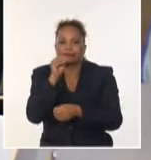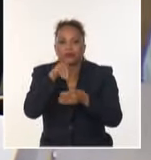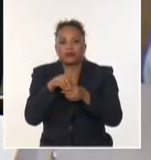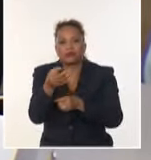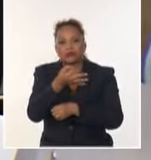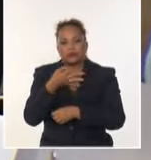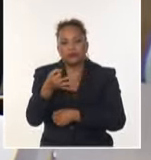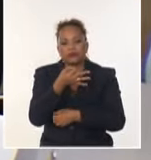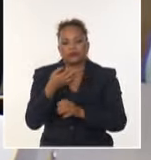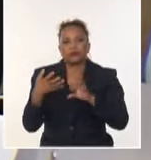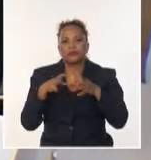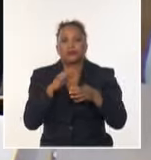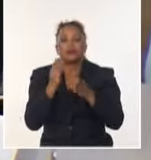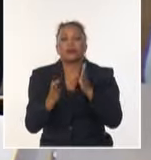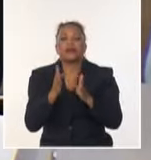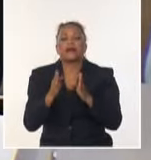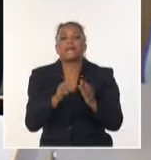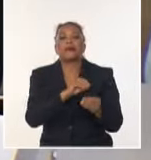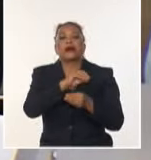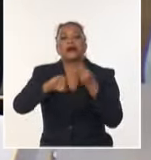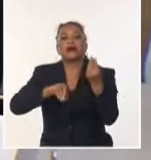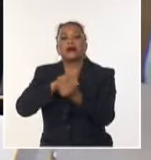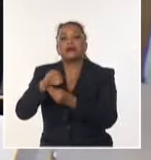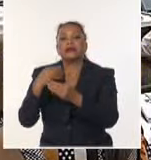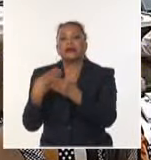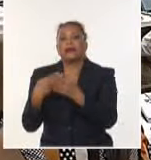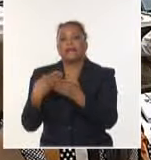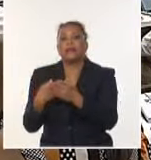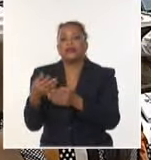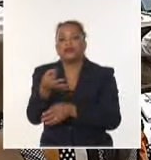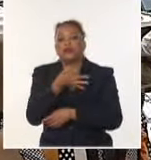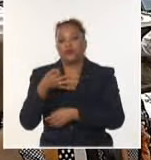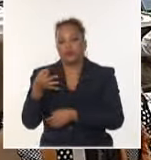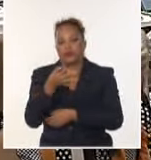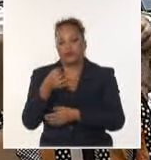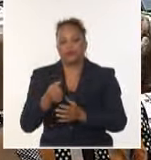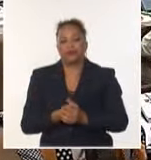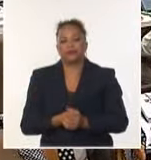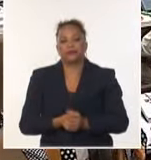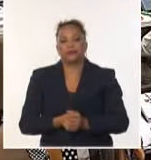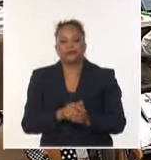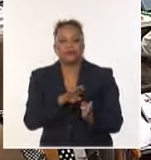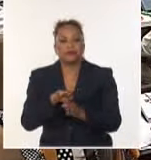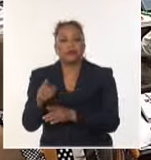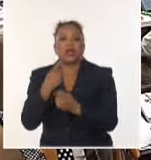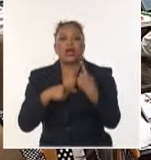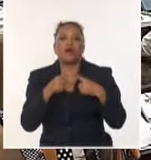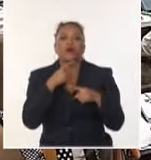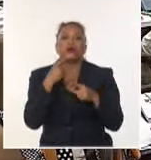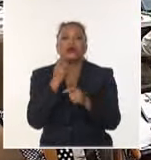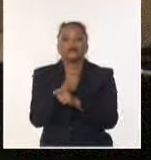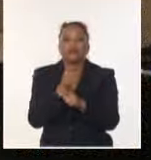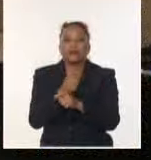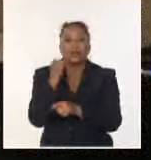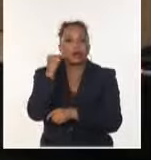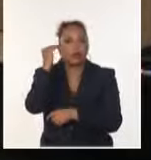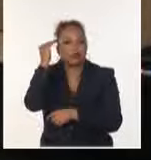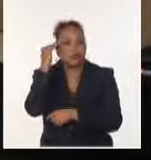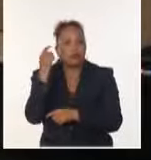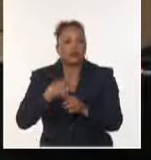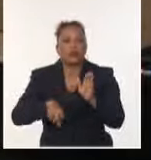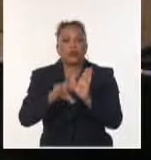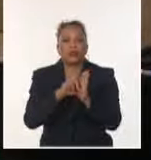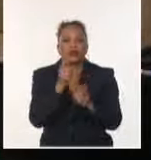de manera gradual pasan a ser estructuras empresariales municipales. A pesar de las acciones de capacitación realizadas con la Ley de